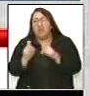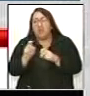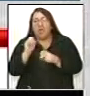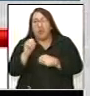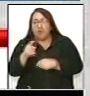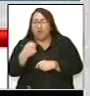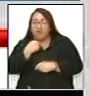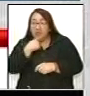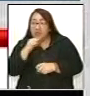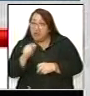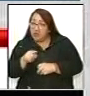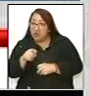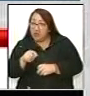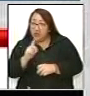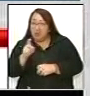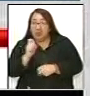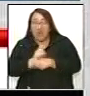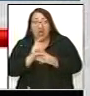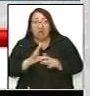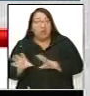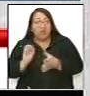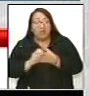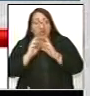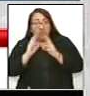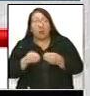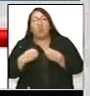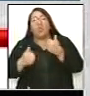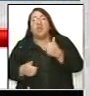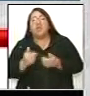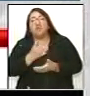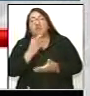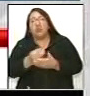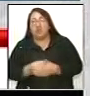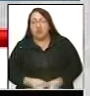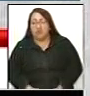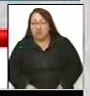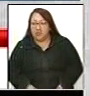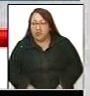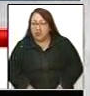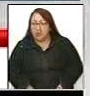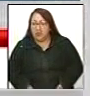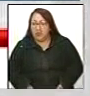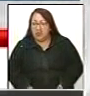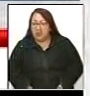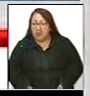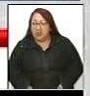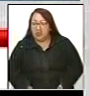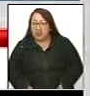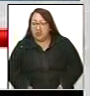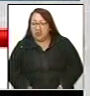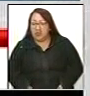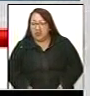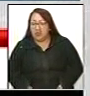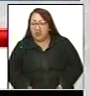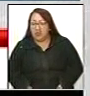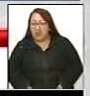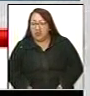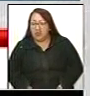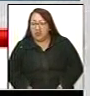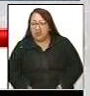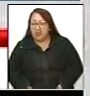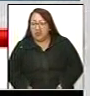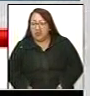una falla ahí? ¿Los estudiantes no alcanzaron el resultado? ¿Cuál es el problema que determina que nuestros estudiantes no tengan que